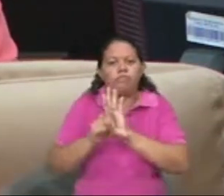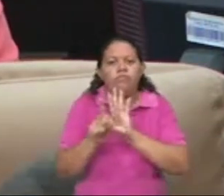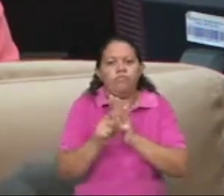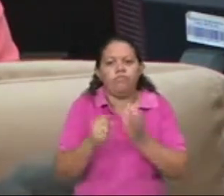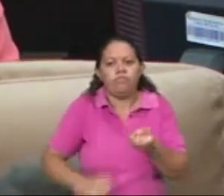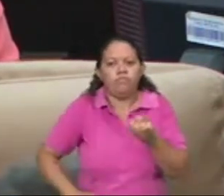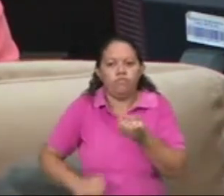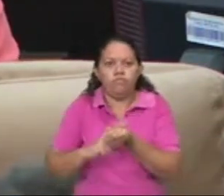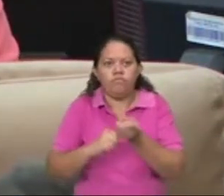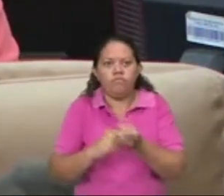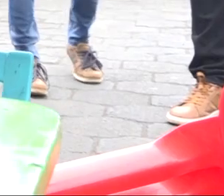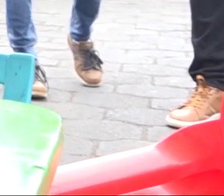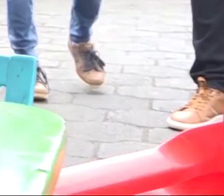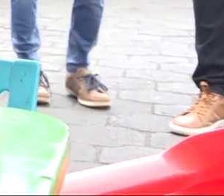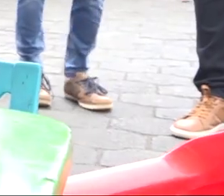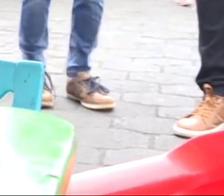otorga.